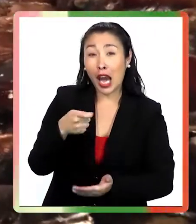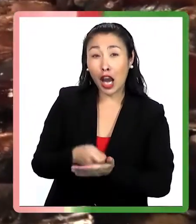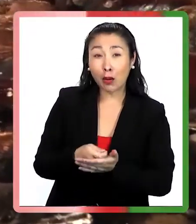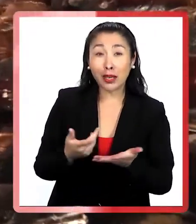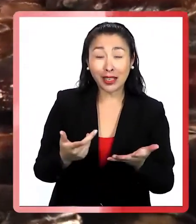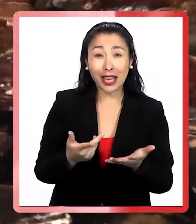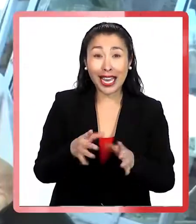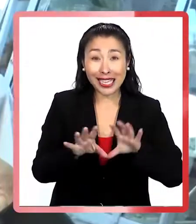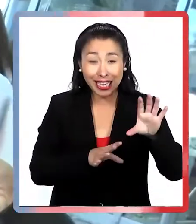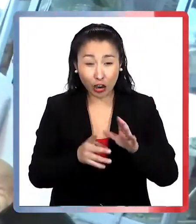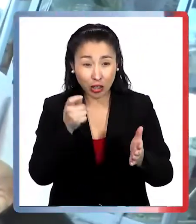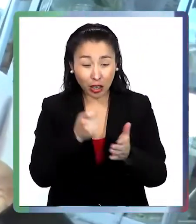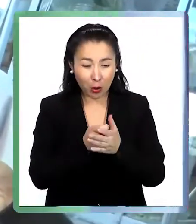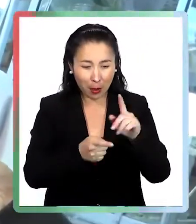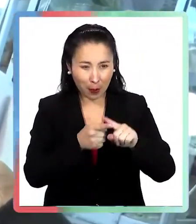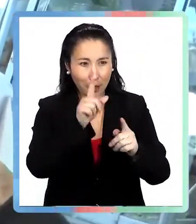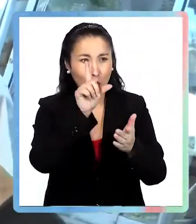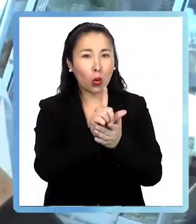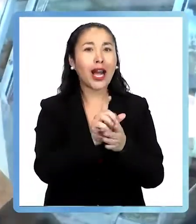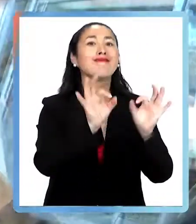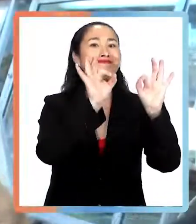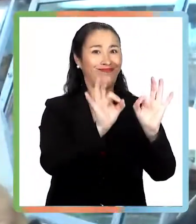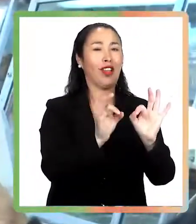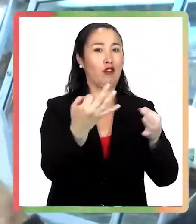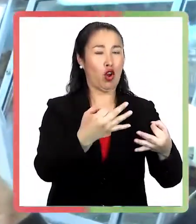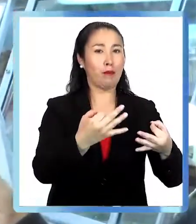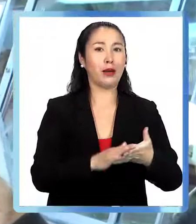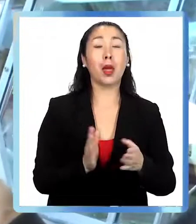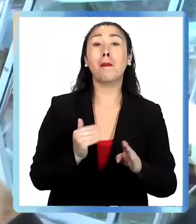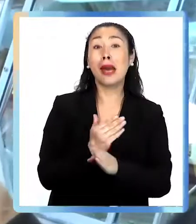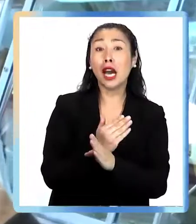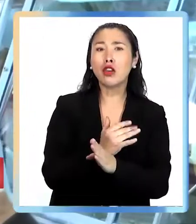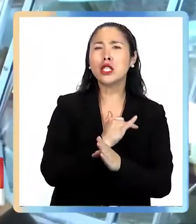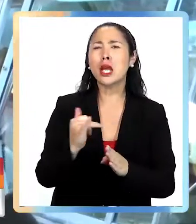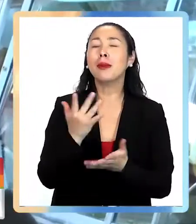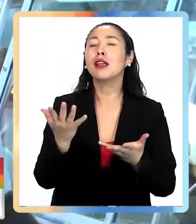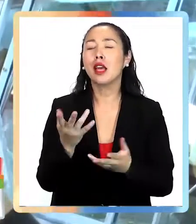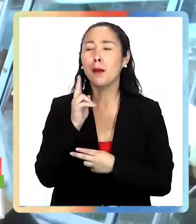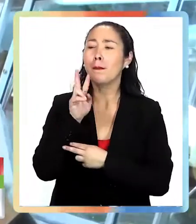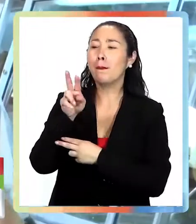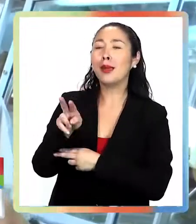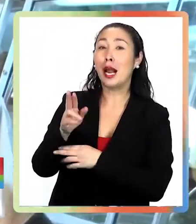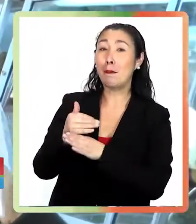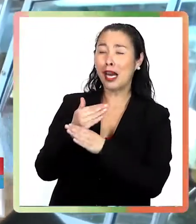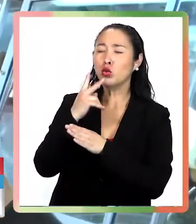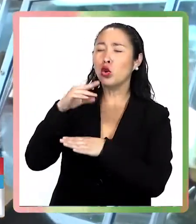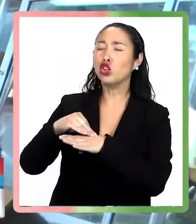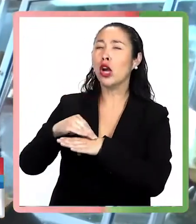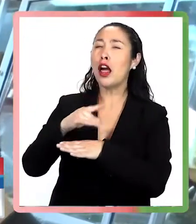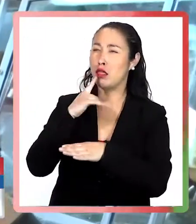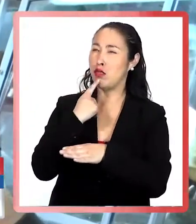que los productos se adquieran primero que nada en locales establecidos. En el caso de los pescados, bueno, los pescados tienen que tener su piel resistente, lo